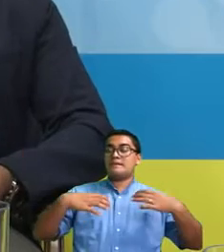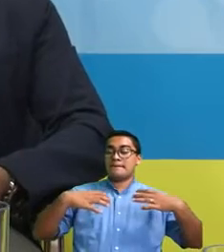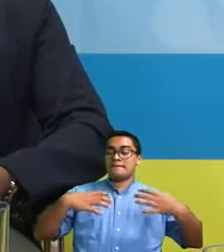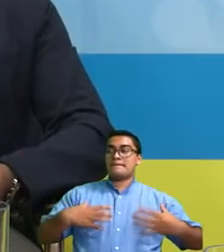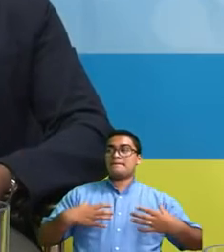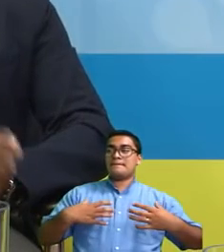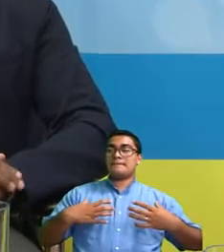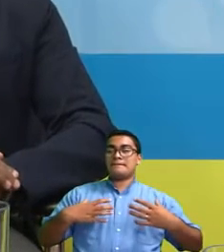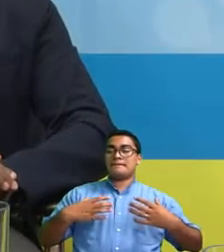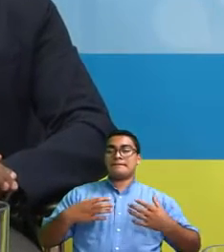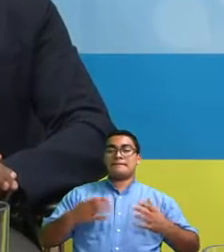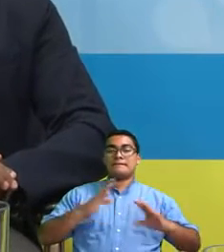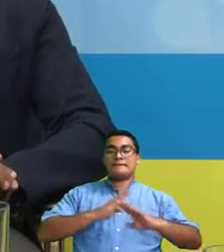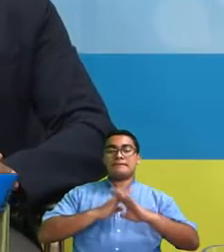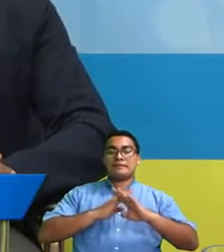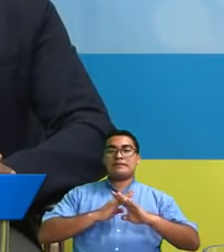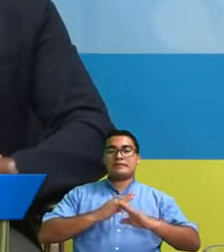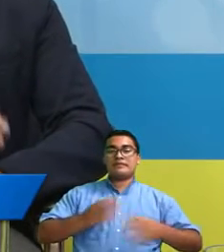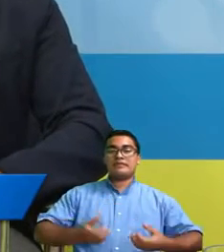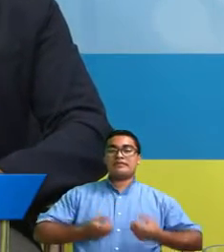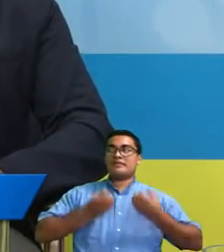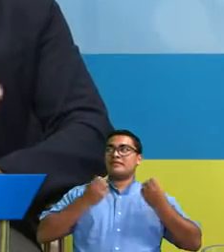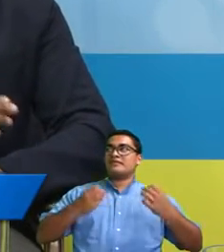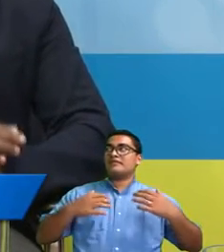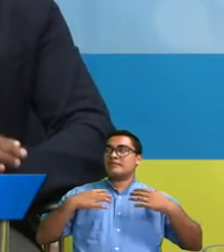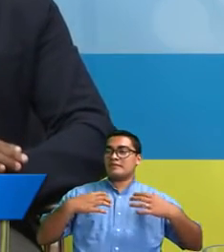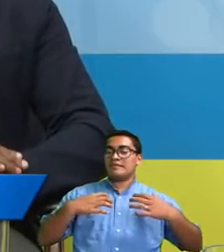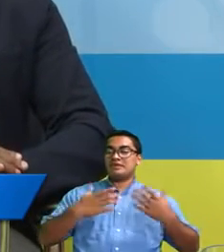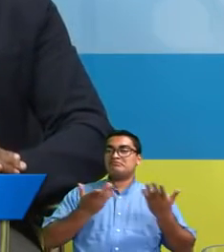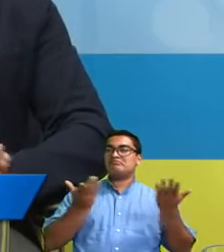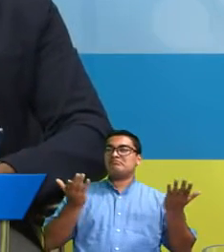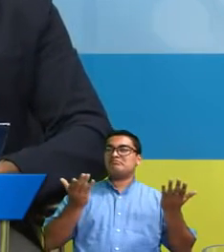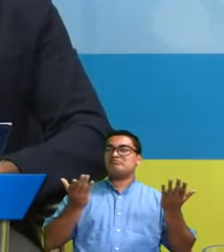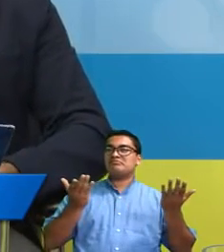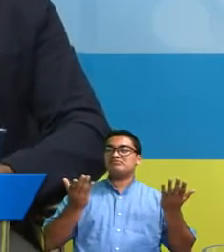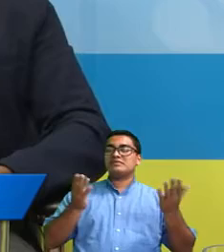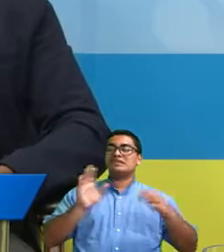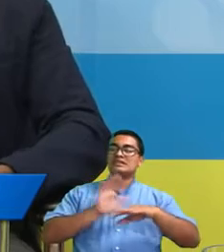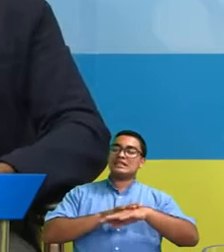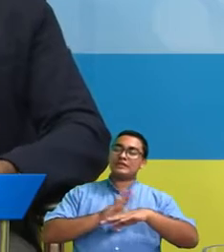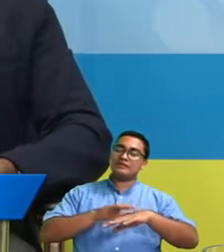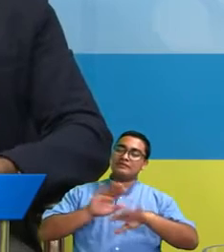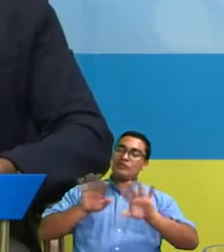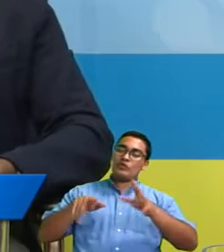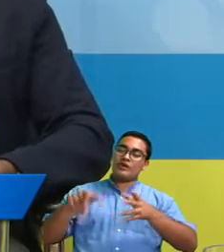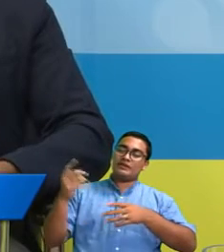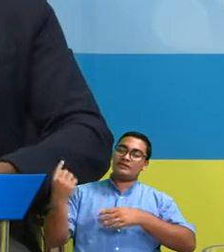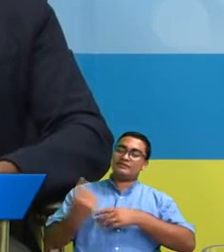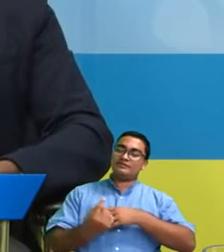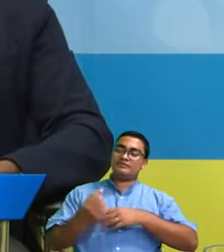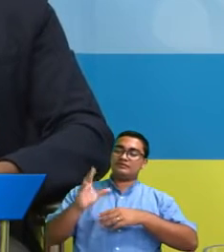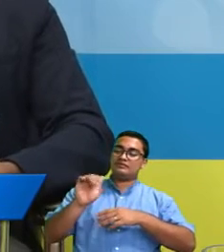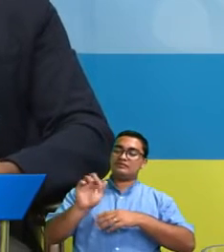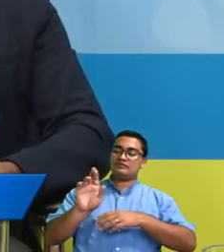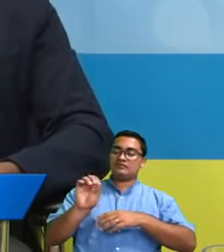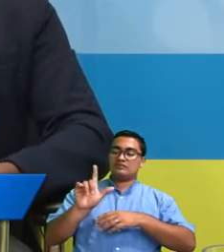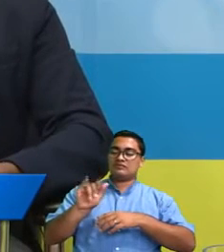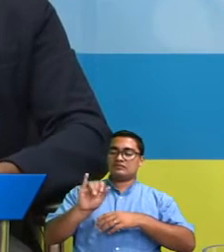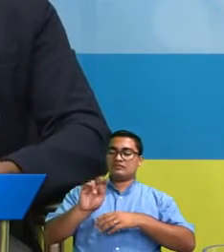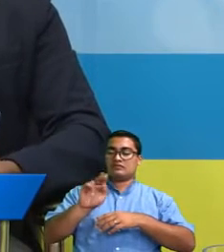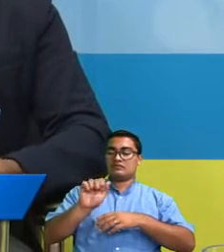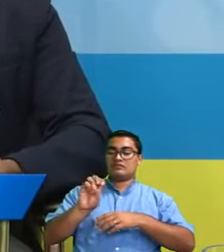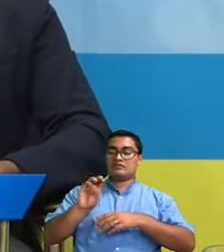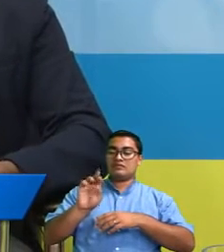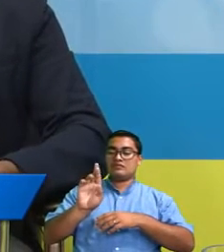el Día de la Prevención del Cáncer de Mama. Para ello hemos invitado a la doctora Carolina Moretti, quien es parte